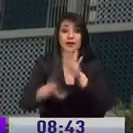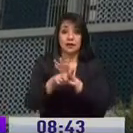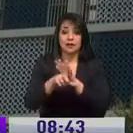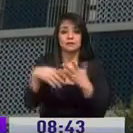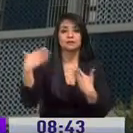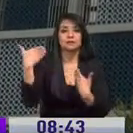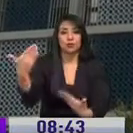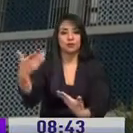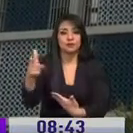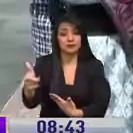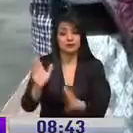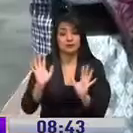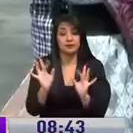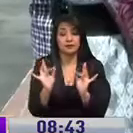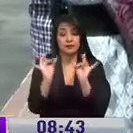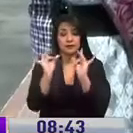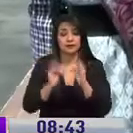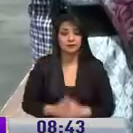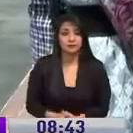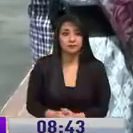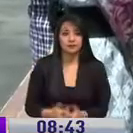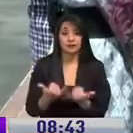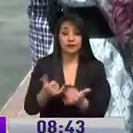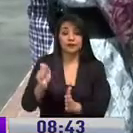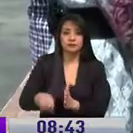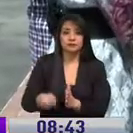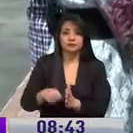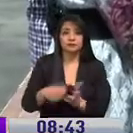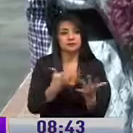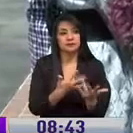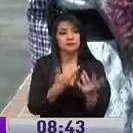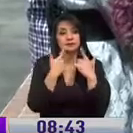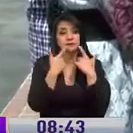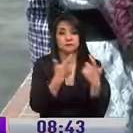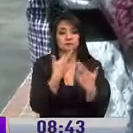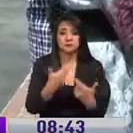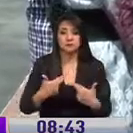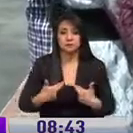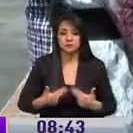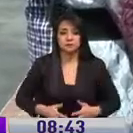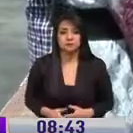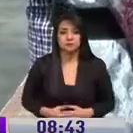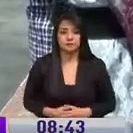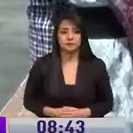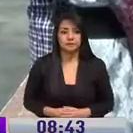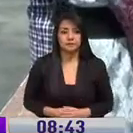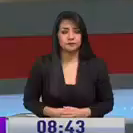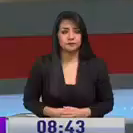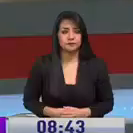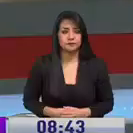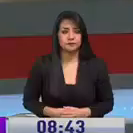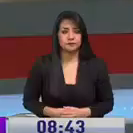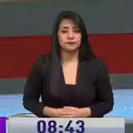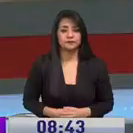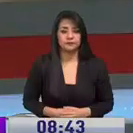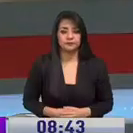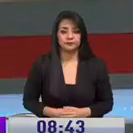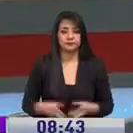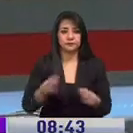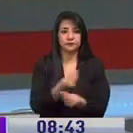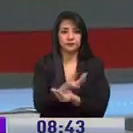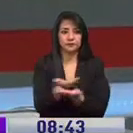caso. A esta hora la defensa espera la respuesta de la fiscalía, informó Javier Rosero. Vamos a